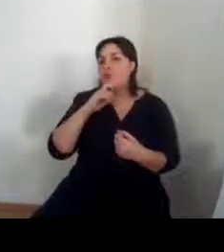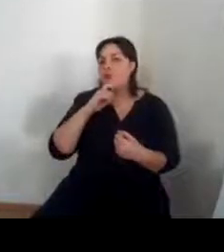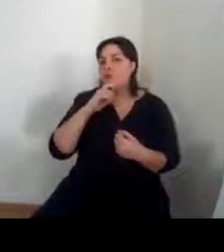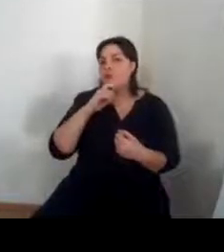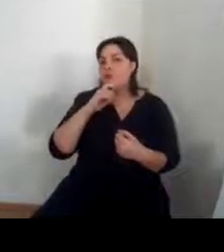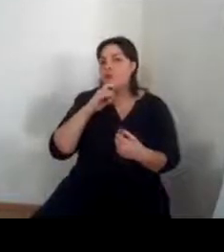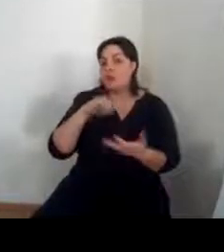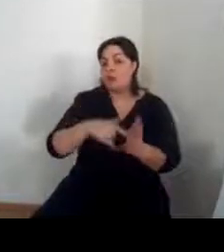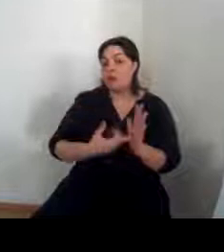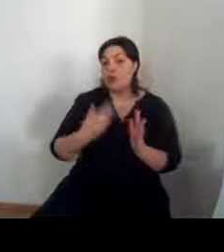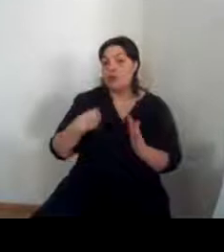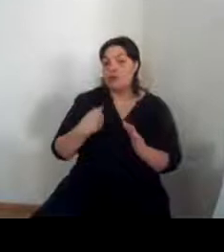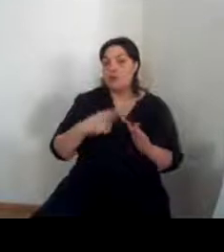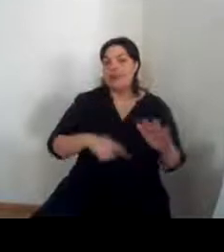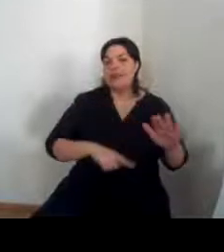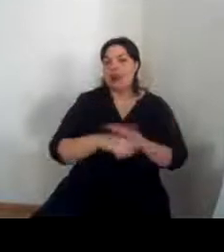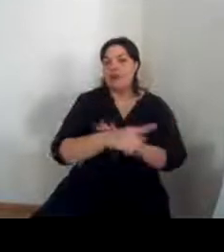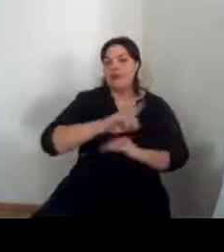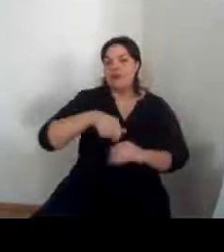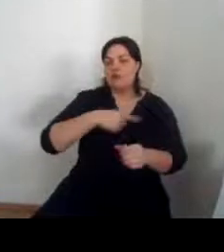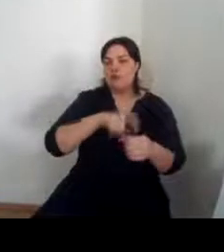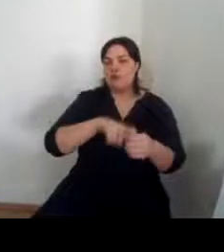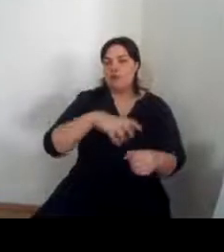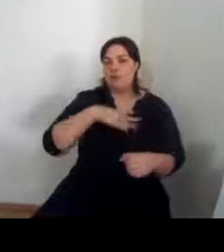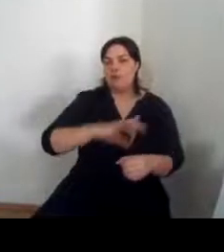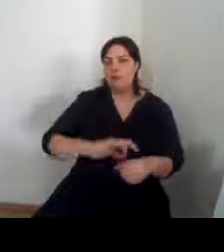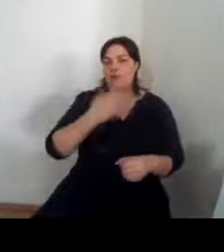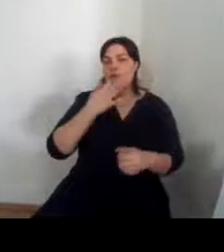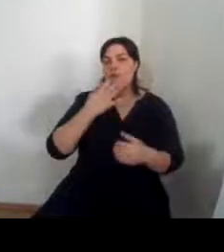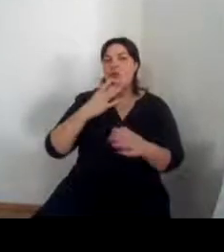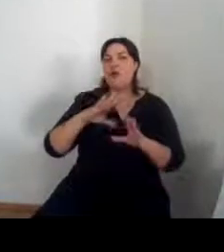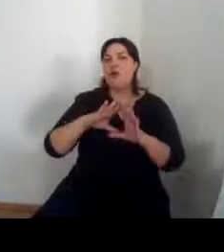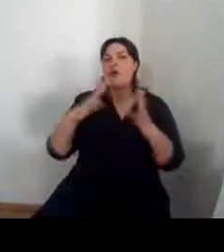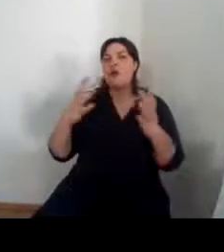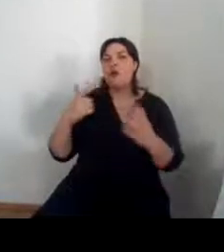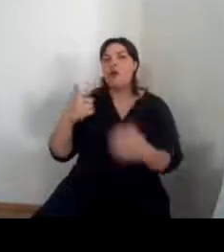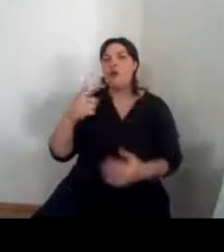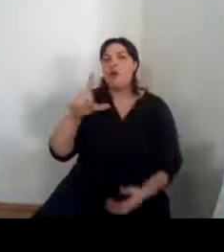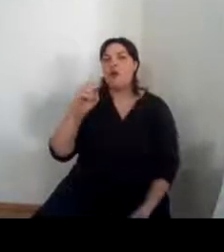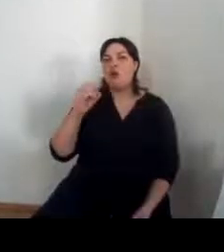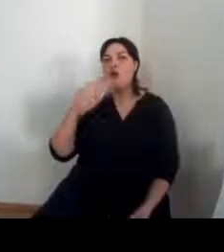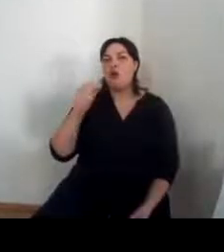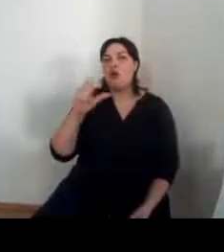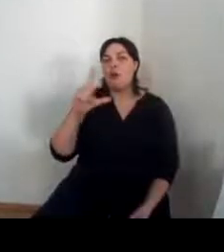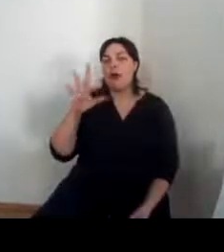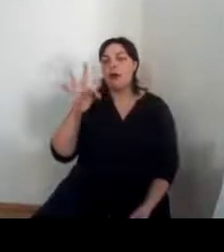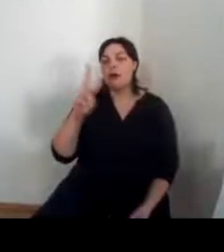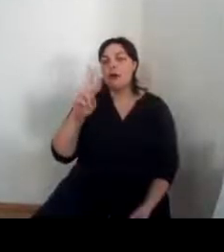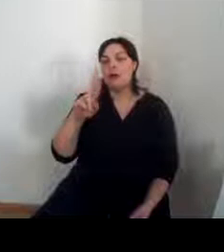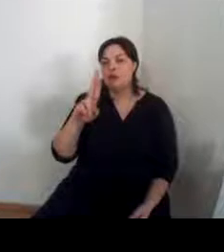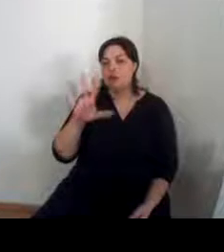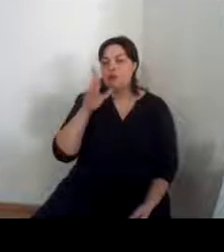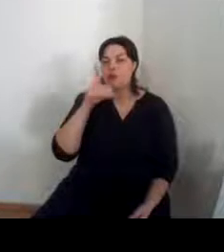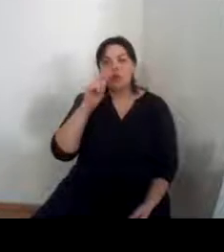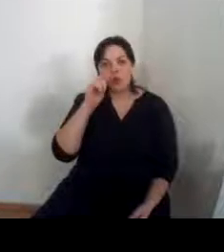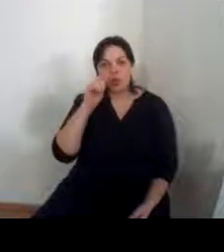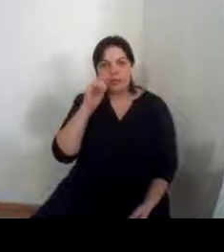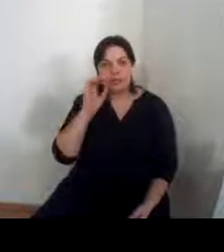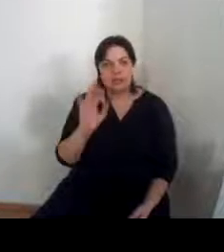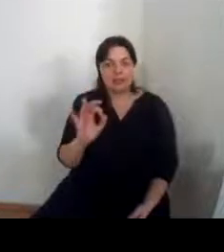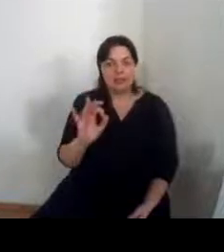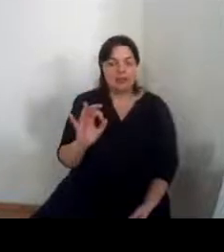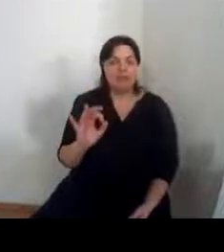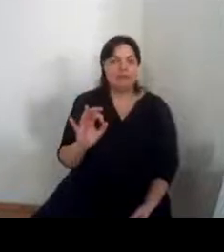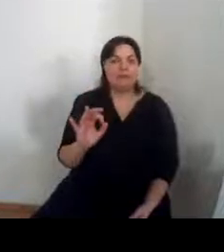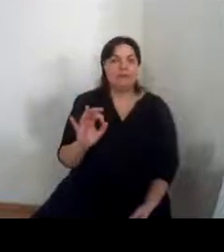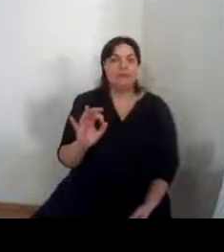estos proyectos, como podría ser también el proyecto Global Tour, que es un proyecto que es eminentemente turístico, donde se busca